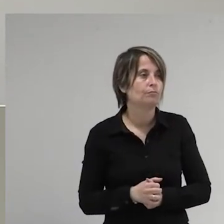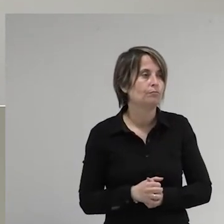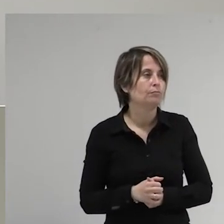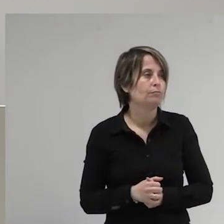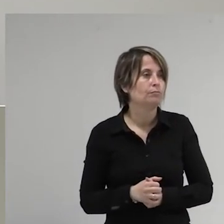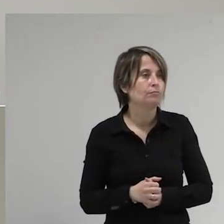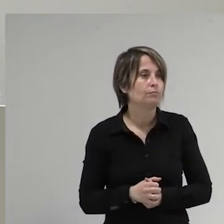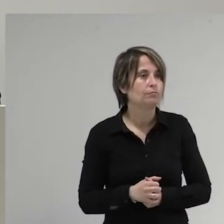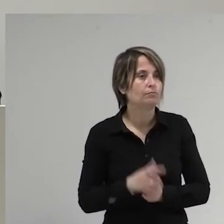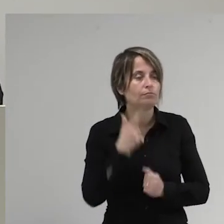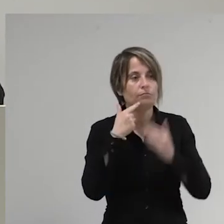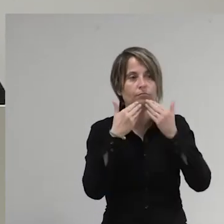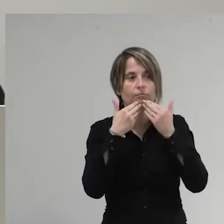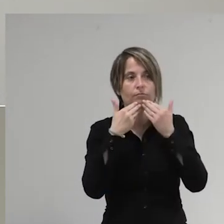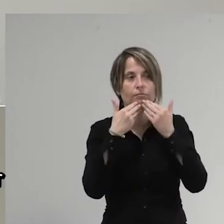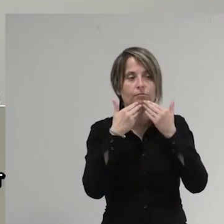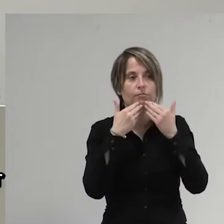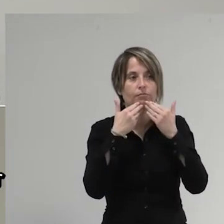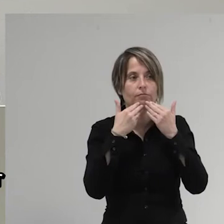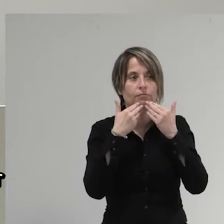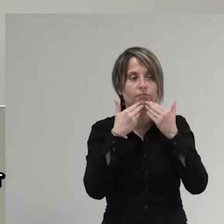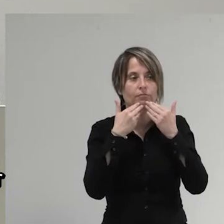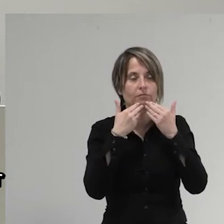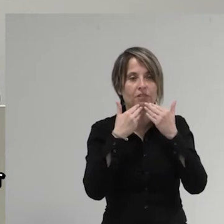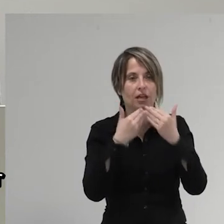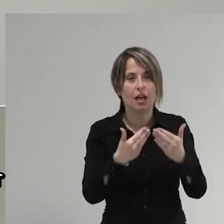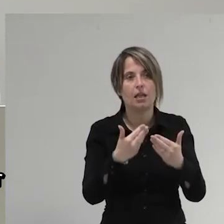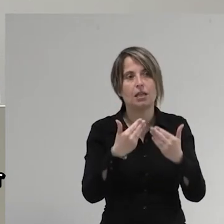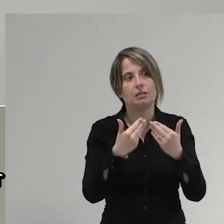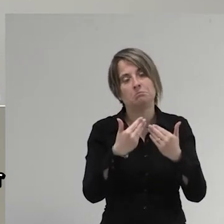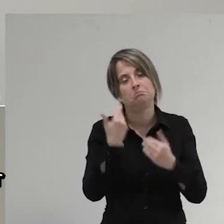Ah, no, es que el casco está resultando